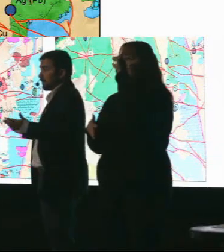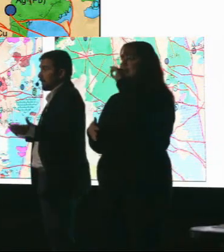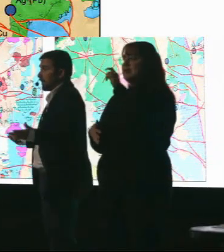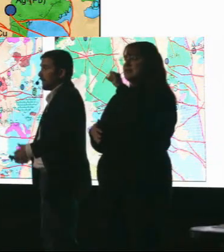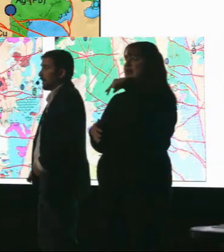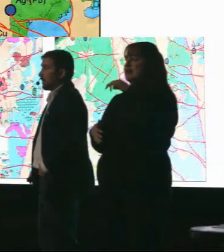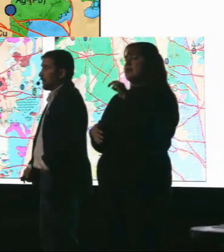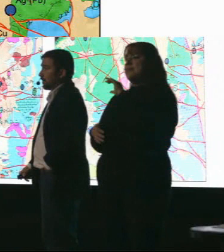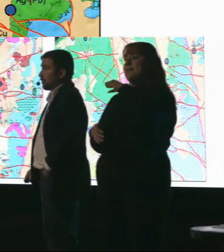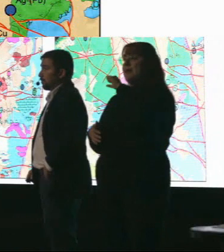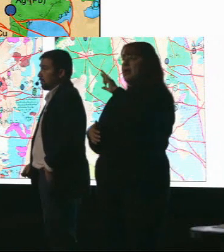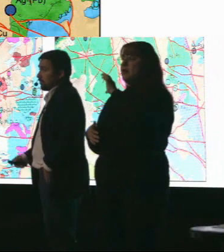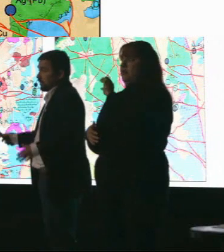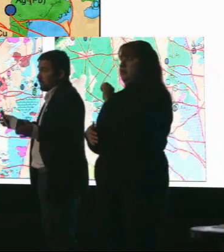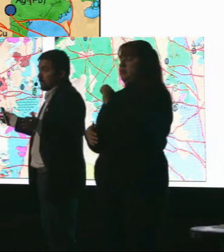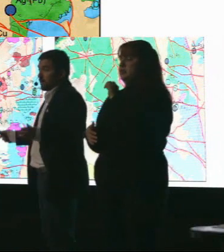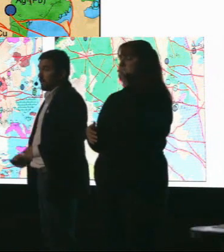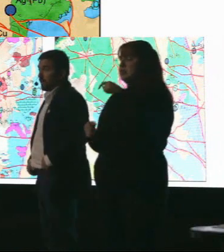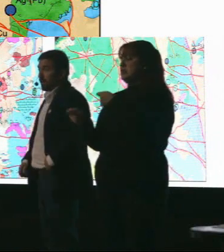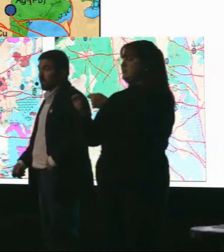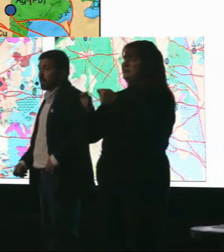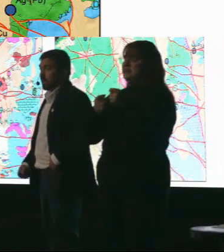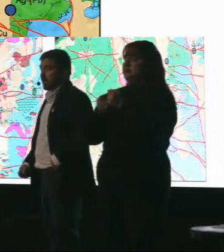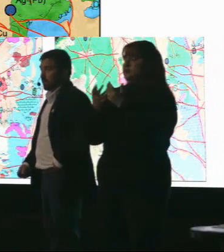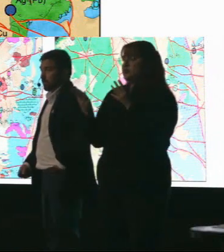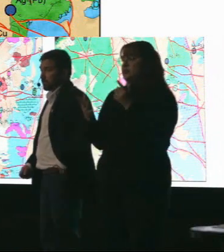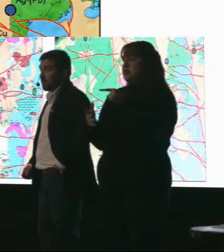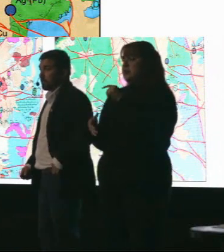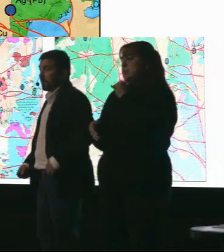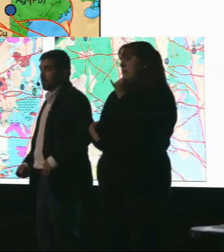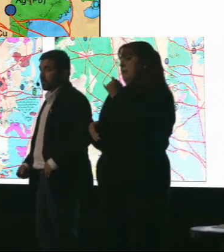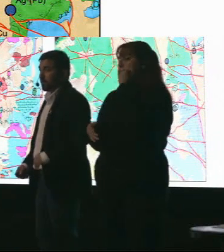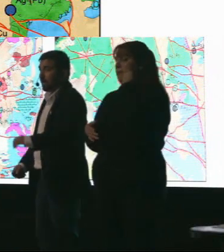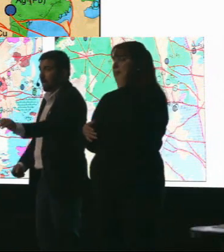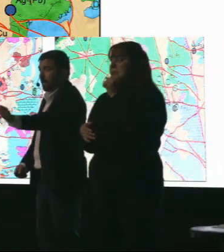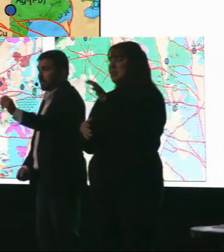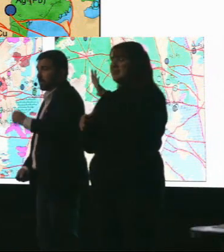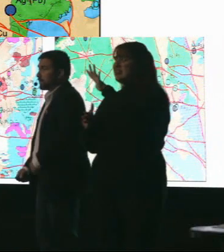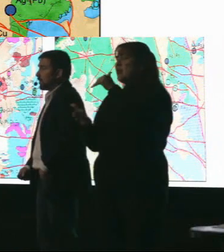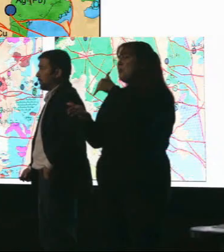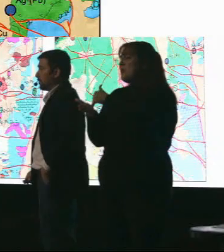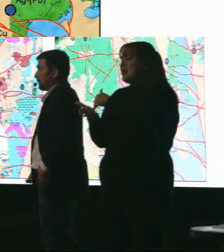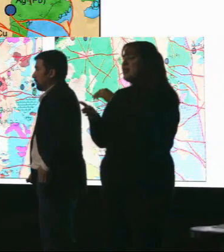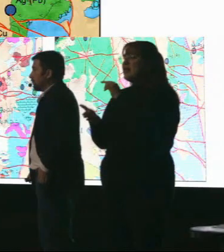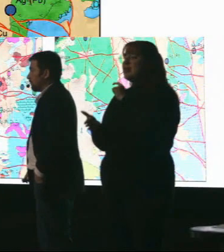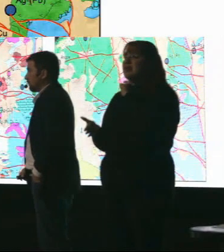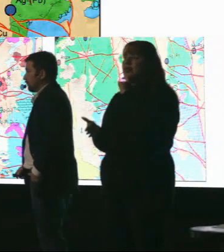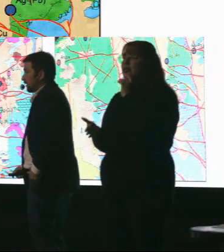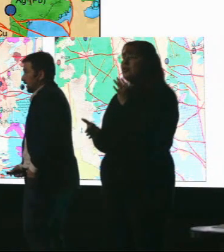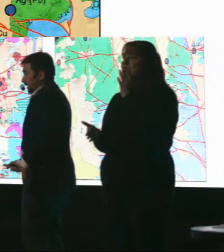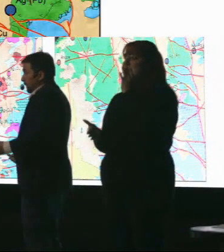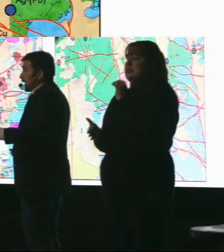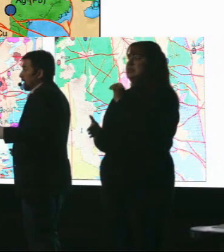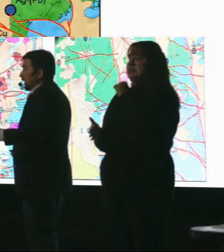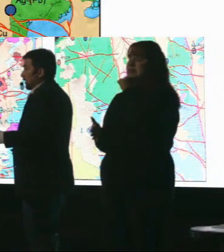genera, yo creo que icónica en la región, 5.000 toneladas de cobre seco por mes. Y es pequeña